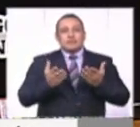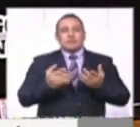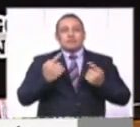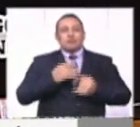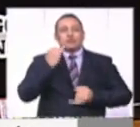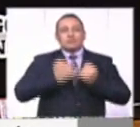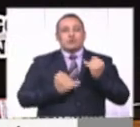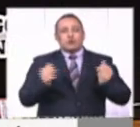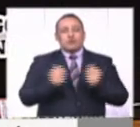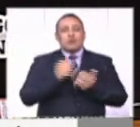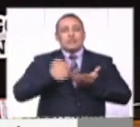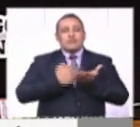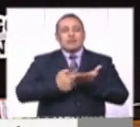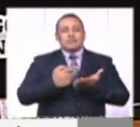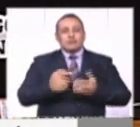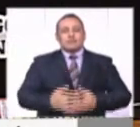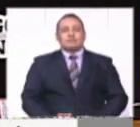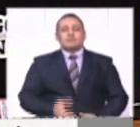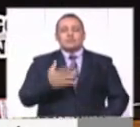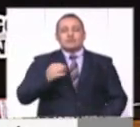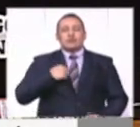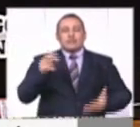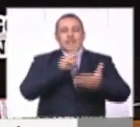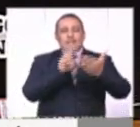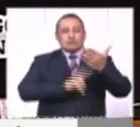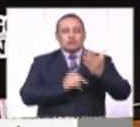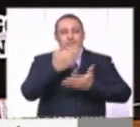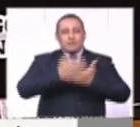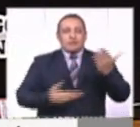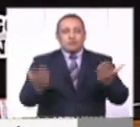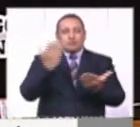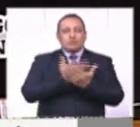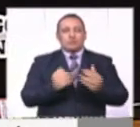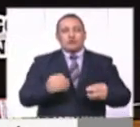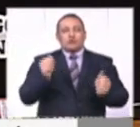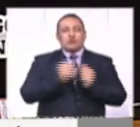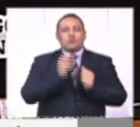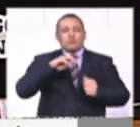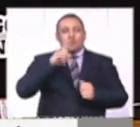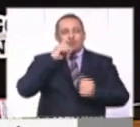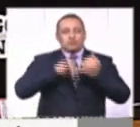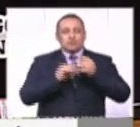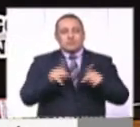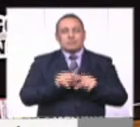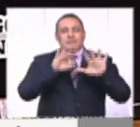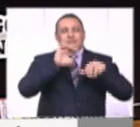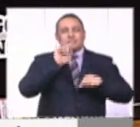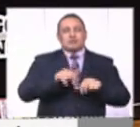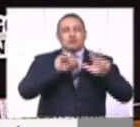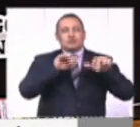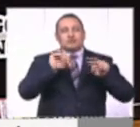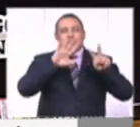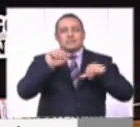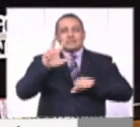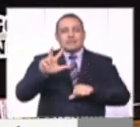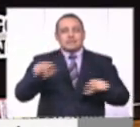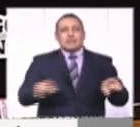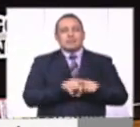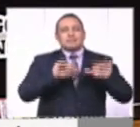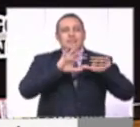agotado el debate señor ror de lectura texto institutor de las mociones de orden del día 10873